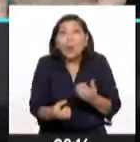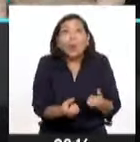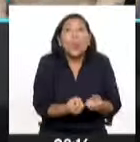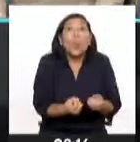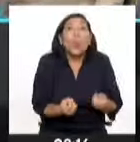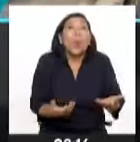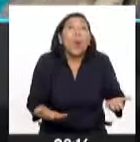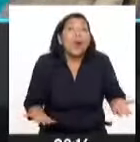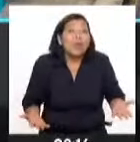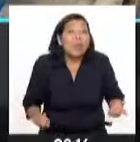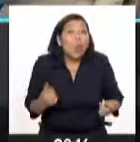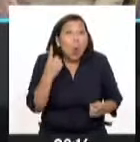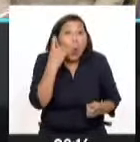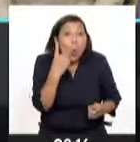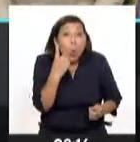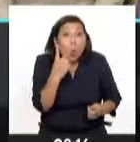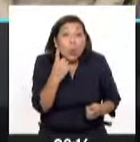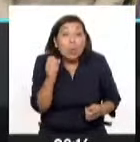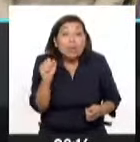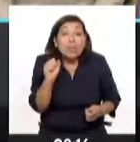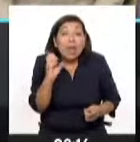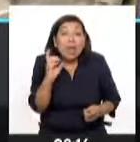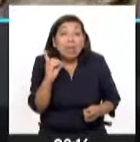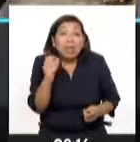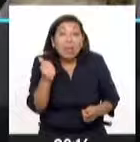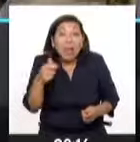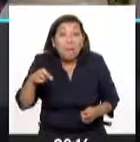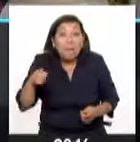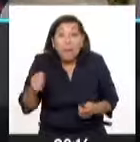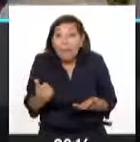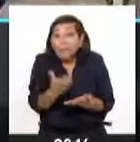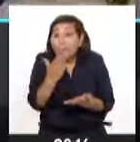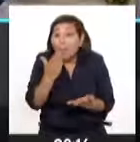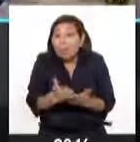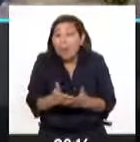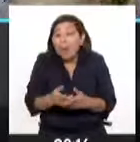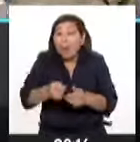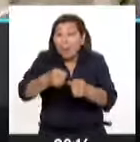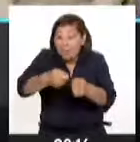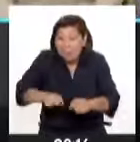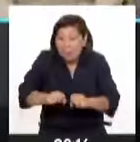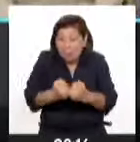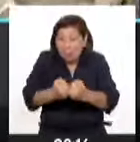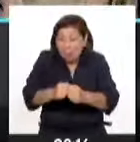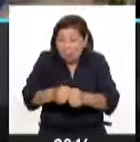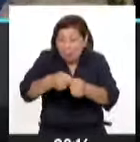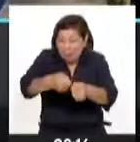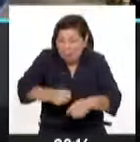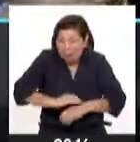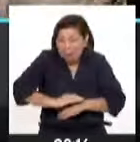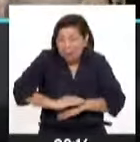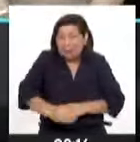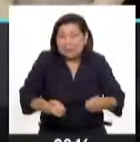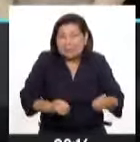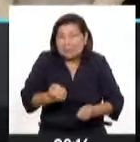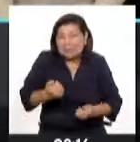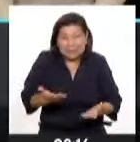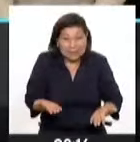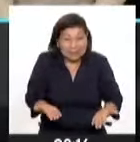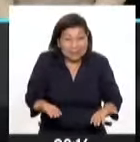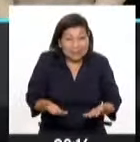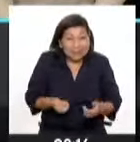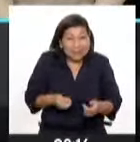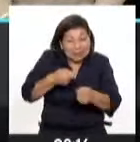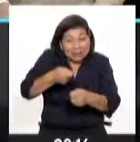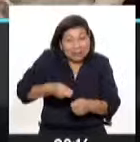nomás, si con una empresa, Sedapal, ya estamos en problemas porque anda rompiendo la pista en todos lados, nos bloquea distritos mientras